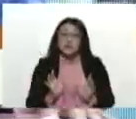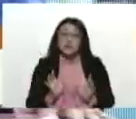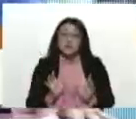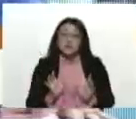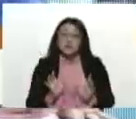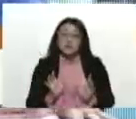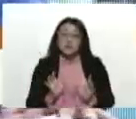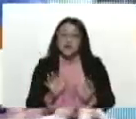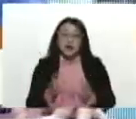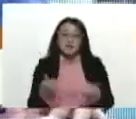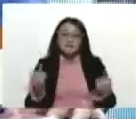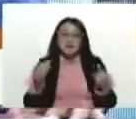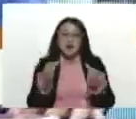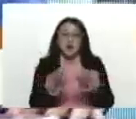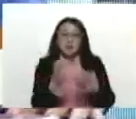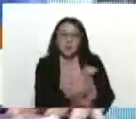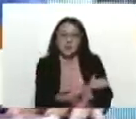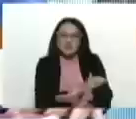interino